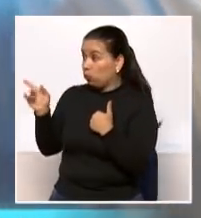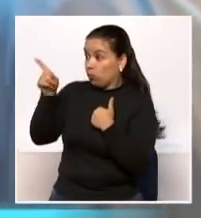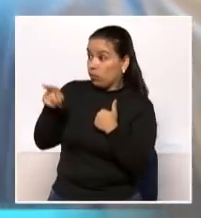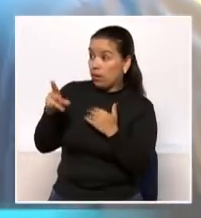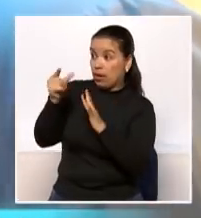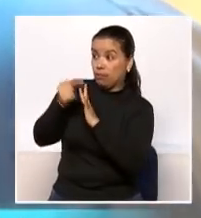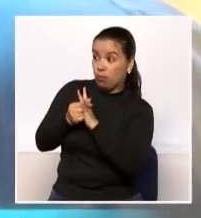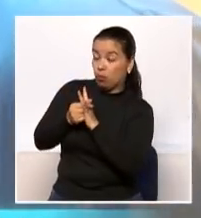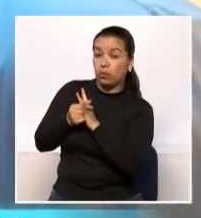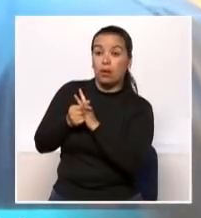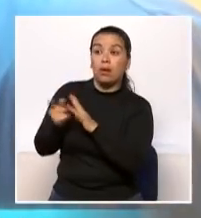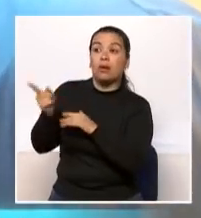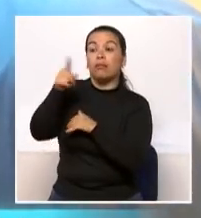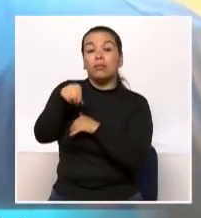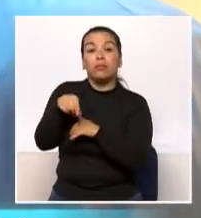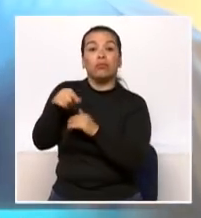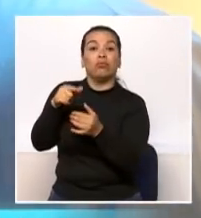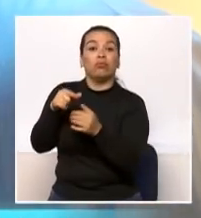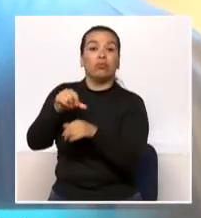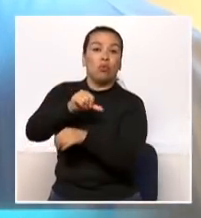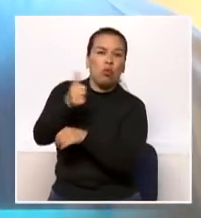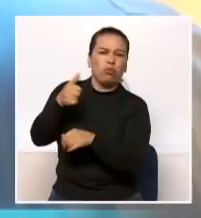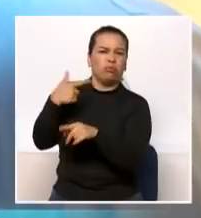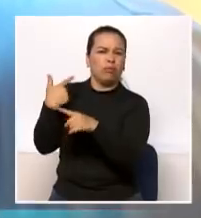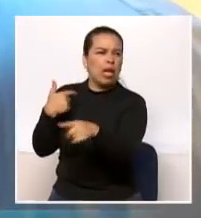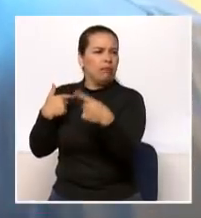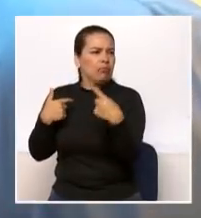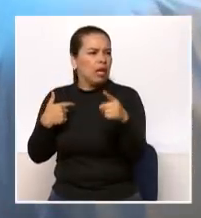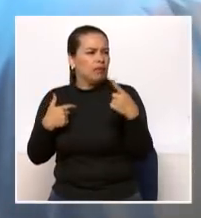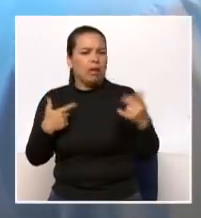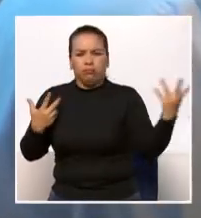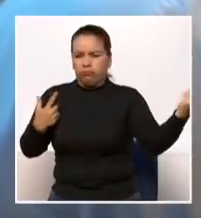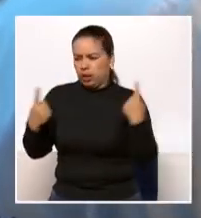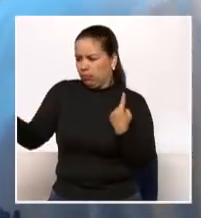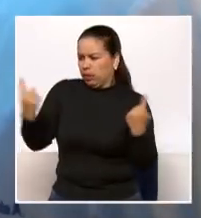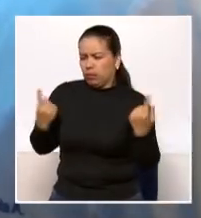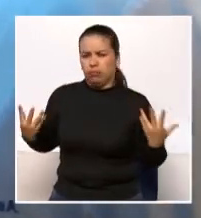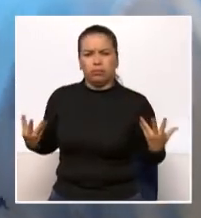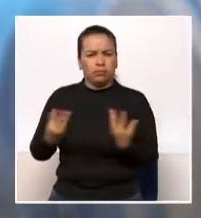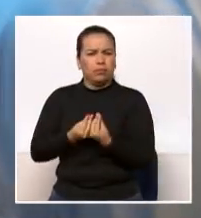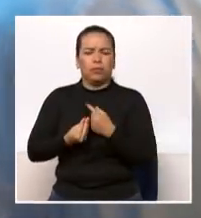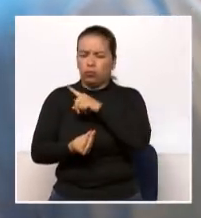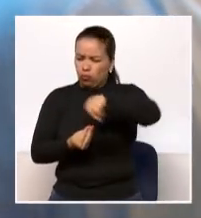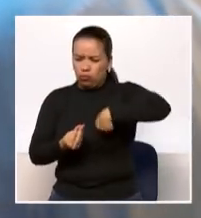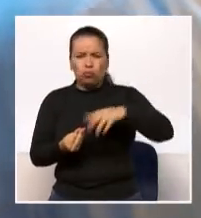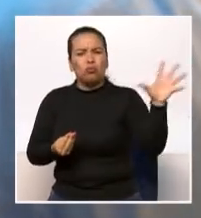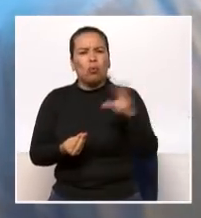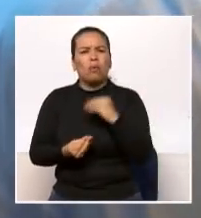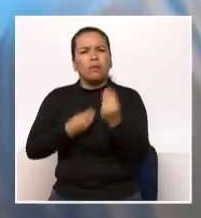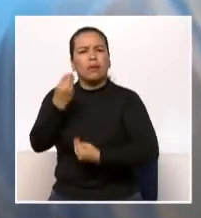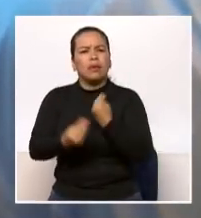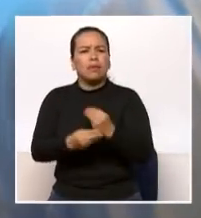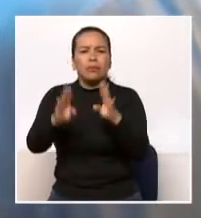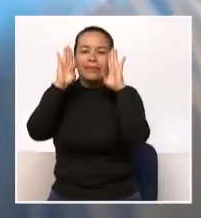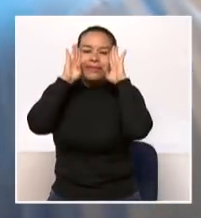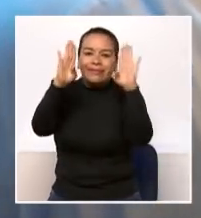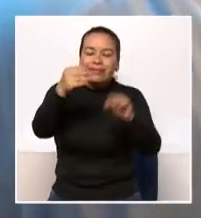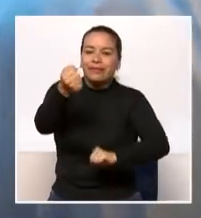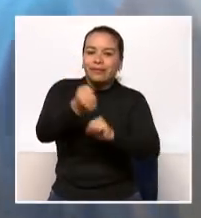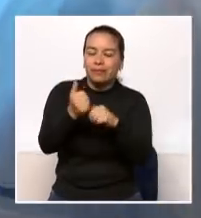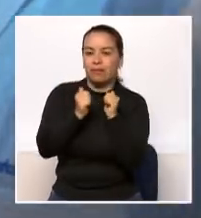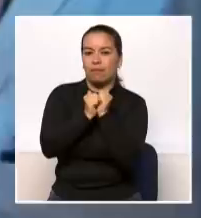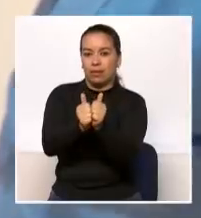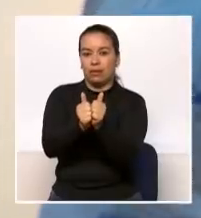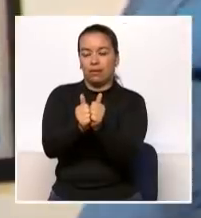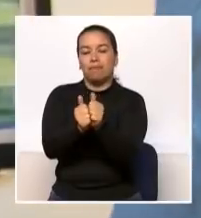Mónica, con el doctor Mauricio Rojas Barreto, el doctor Mario Sierra, todos lo que hacemos es acompañar al paciente en la